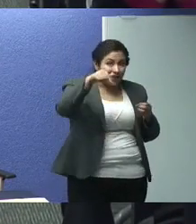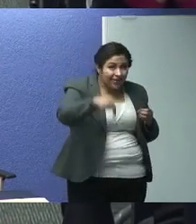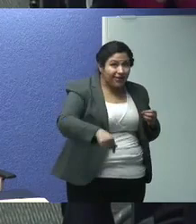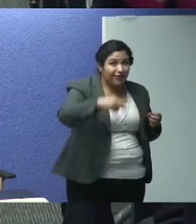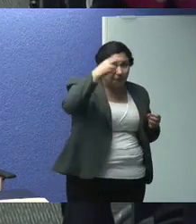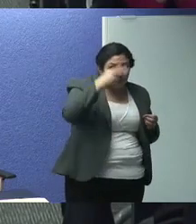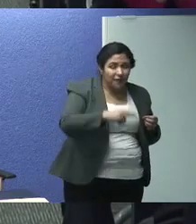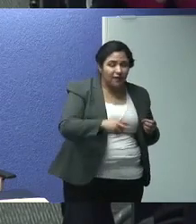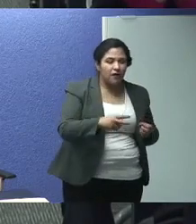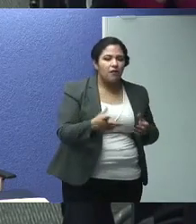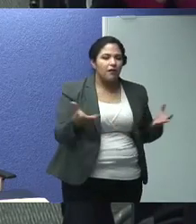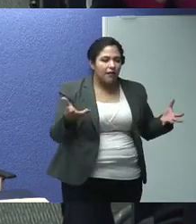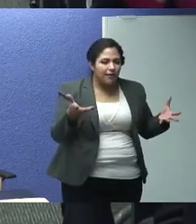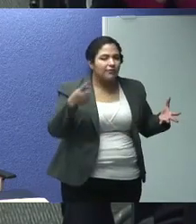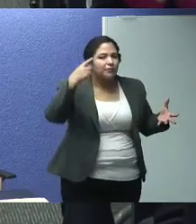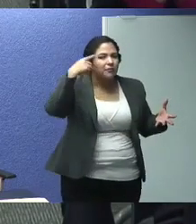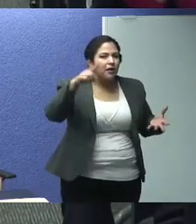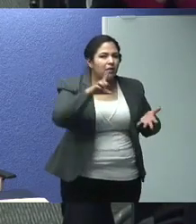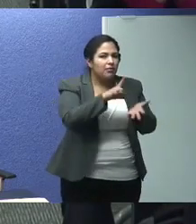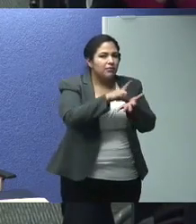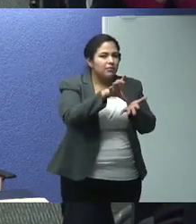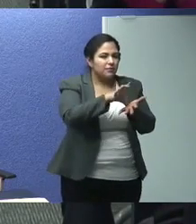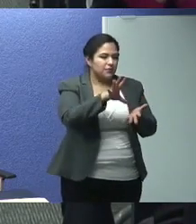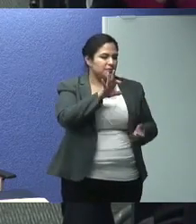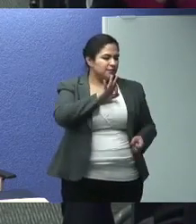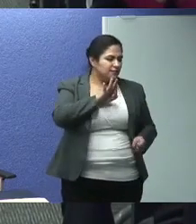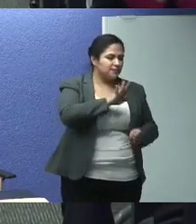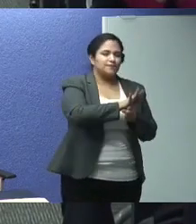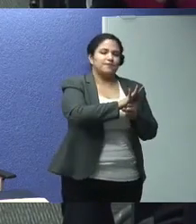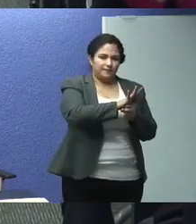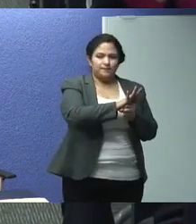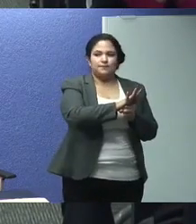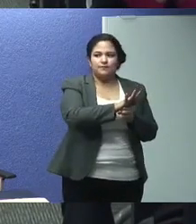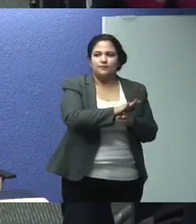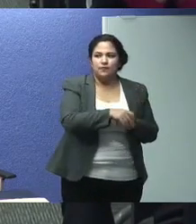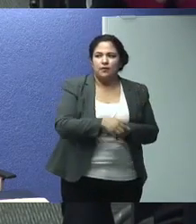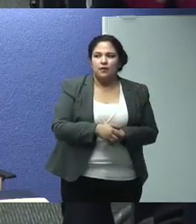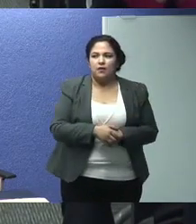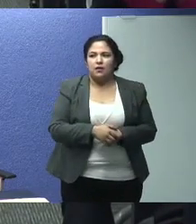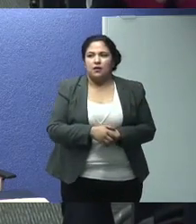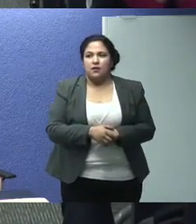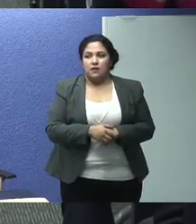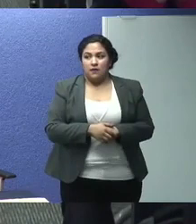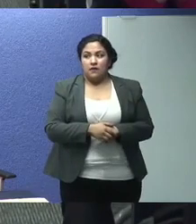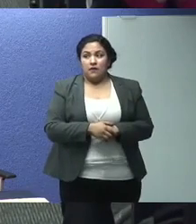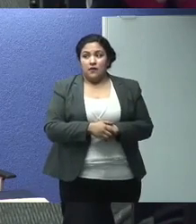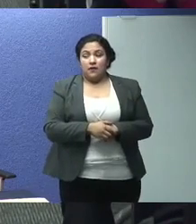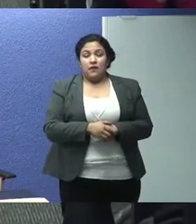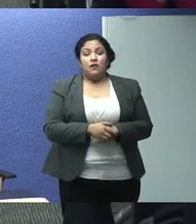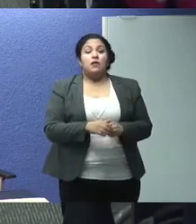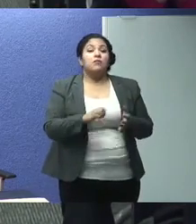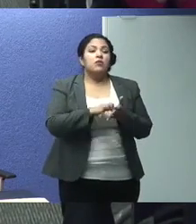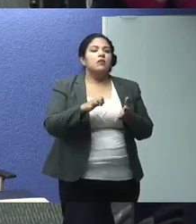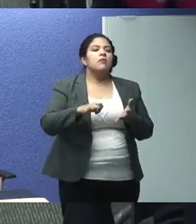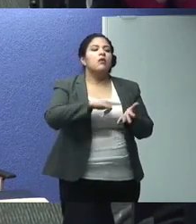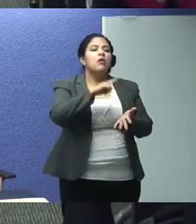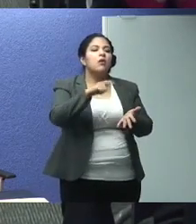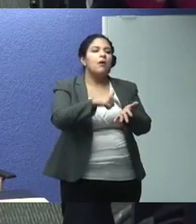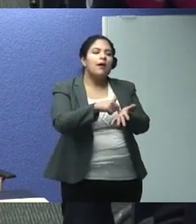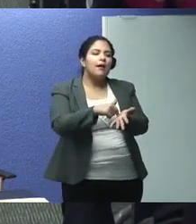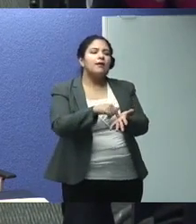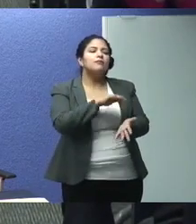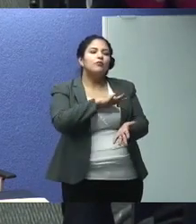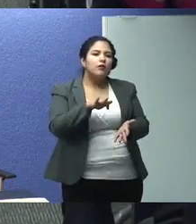esta lucha, pensando un poco también en la pelea que hay que dar por espacios accesibles, ¿no?, en la